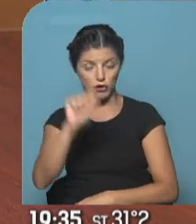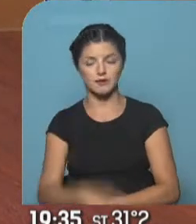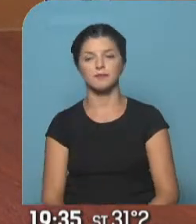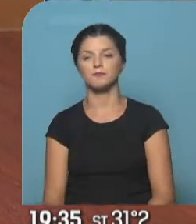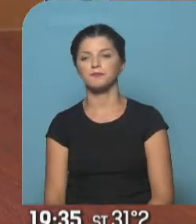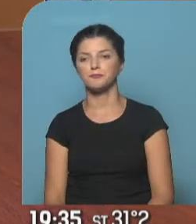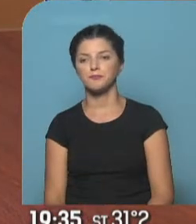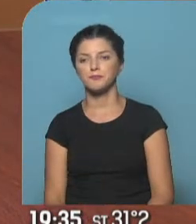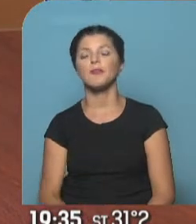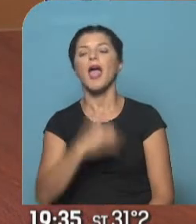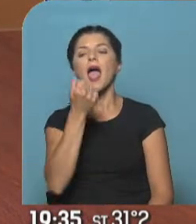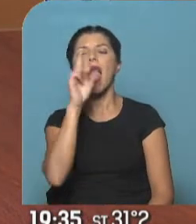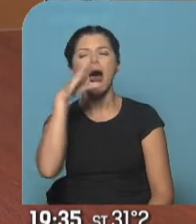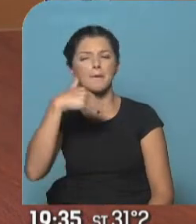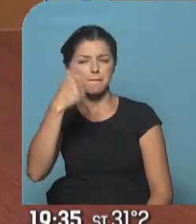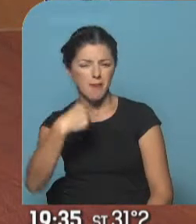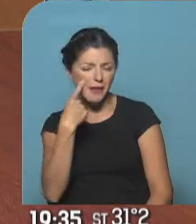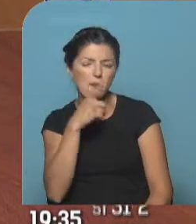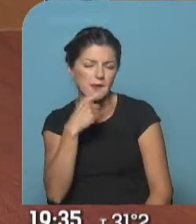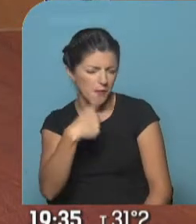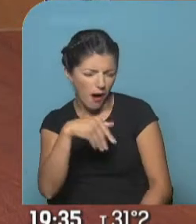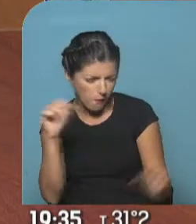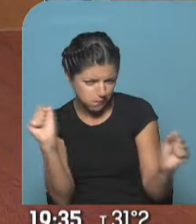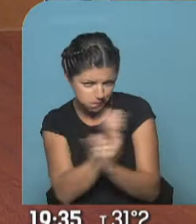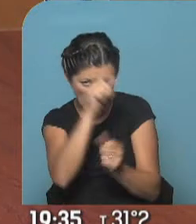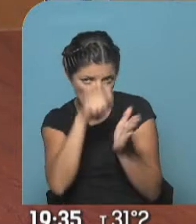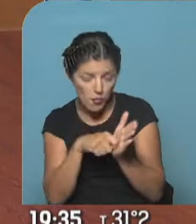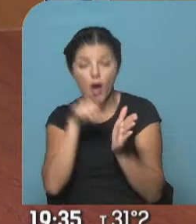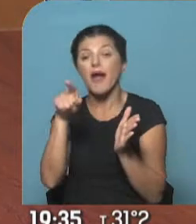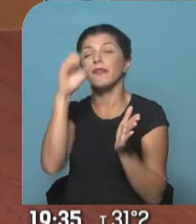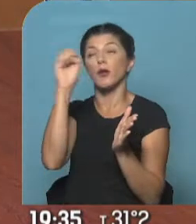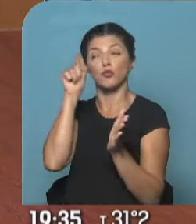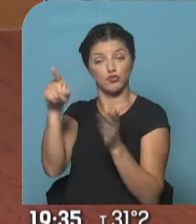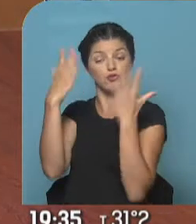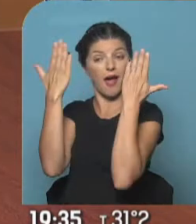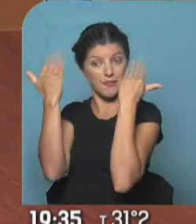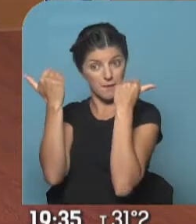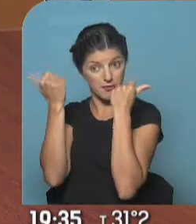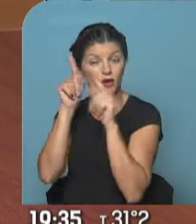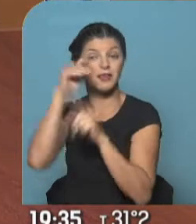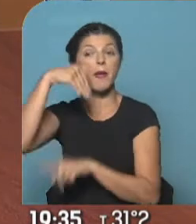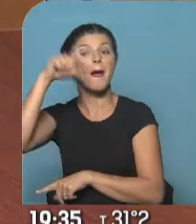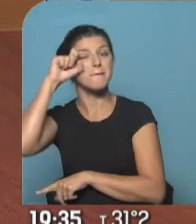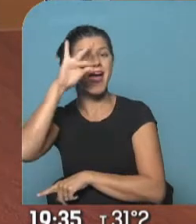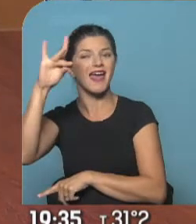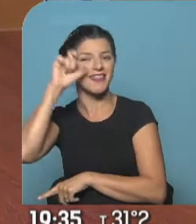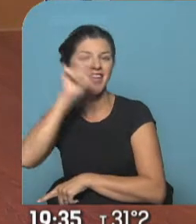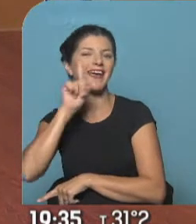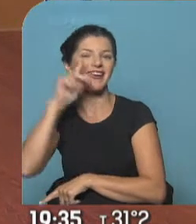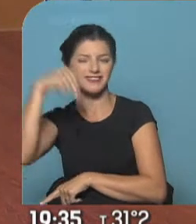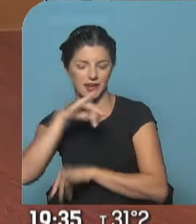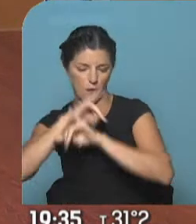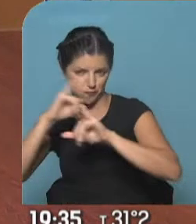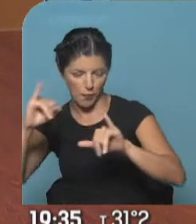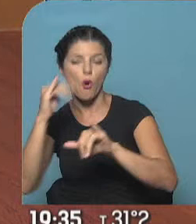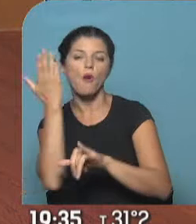Franco Armani está prácticamente al caer. Ya se despidió del club y, de hecho, la institución Atlético Nacional de Medellín lo ha hecho mediante las redes sociales y